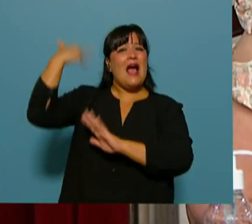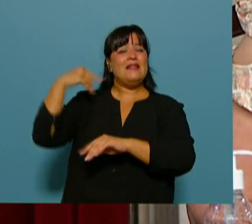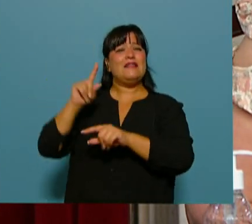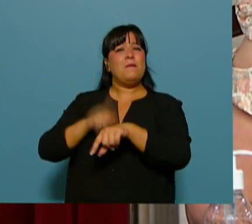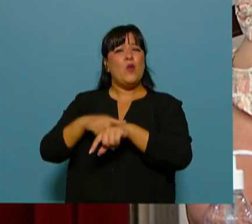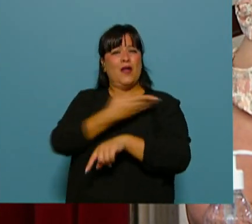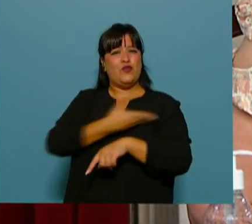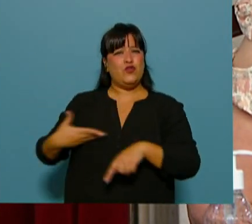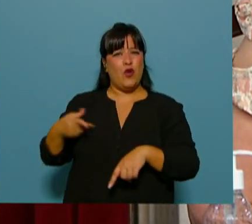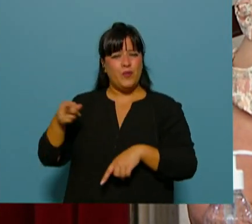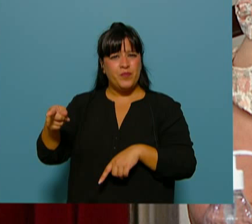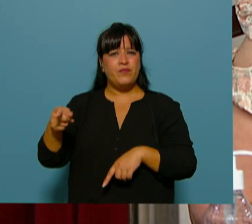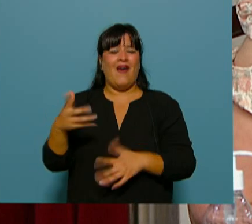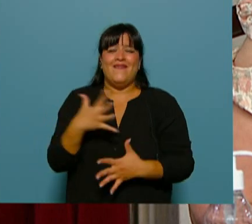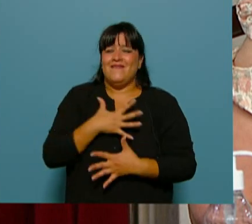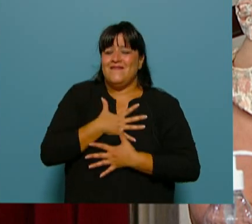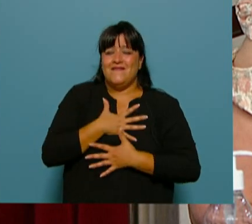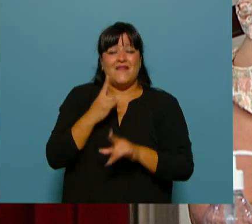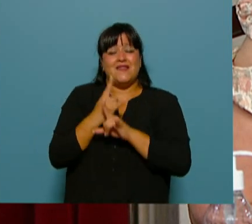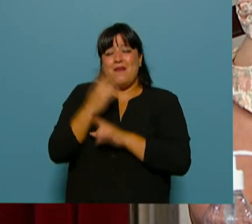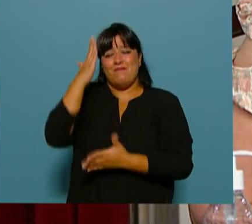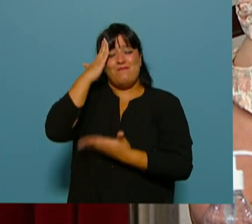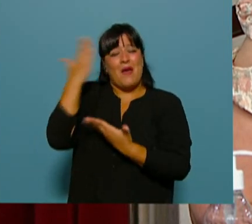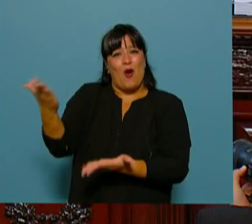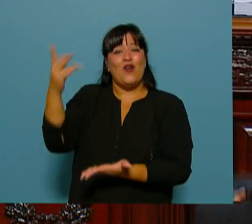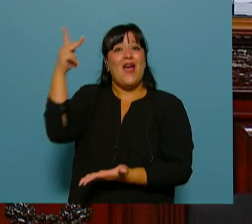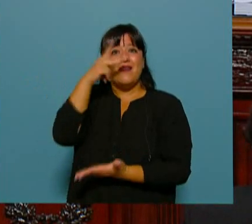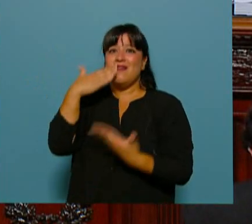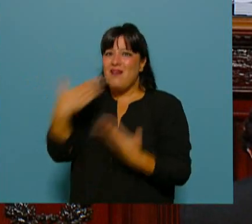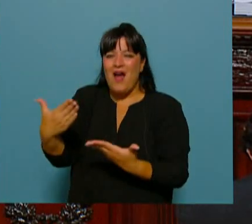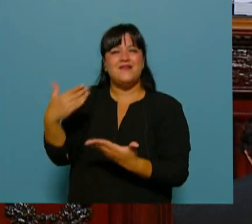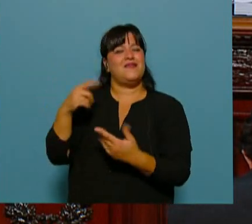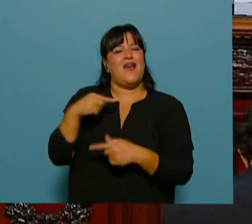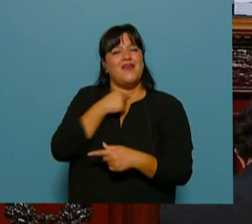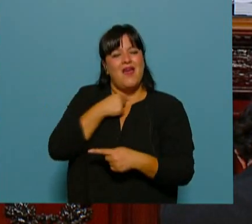gobierno de mi querido y siempre recordado Néstor Kirchner.